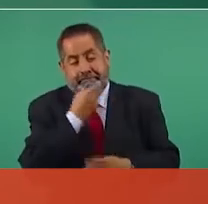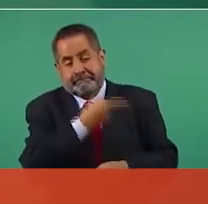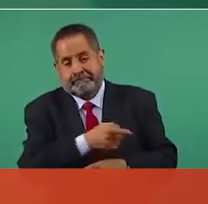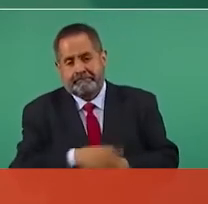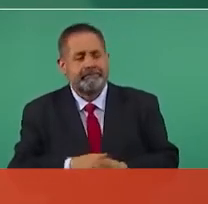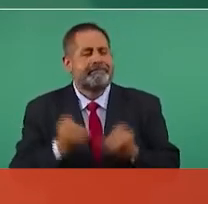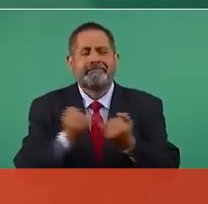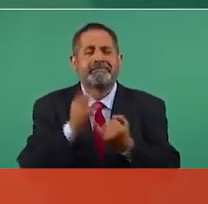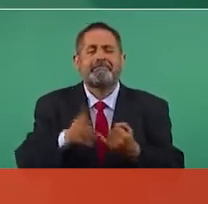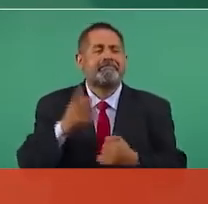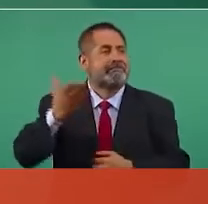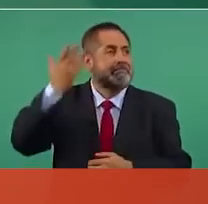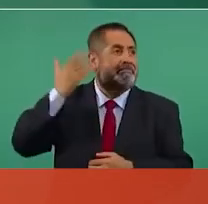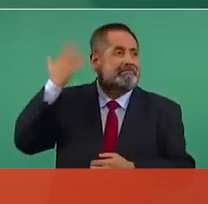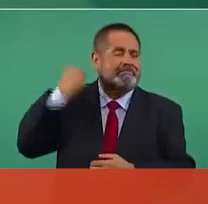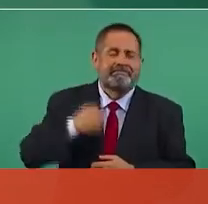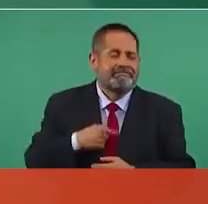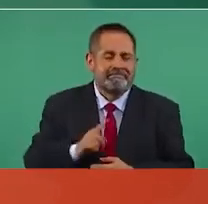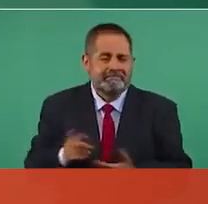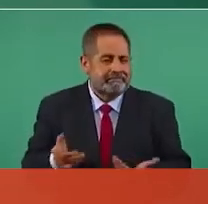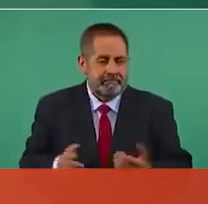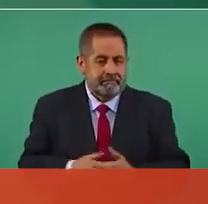como era antes, porque